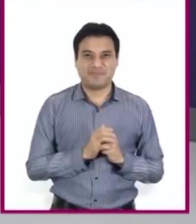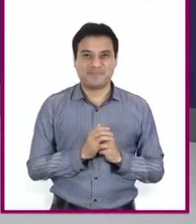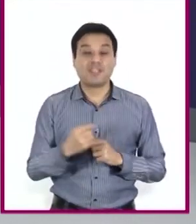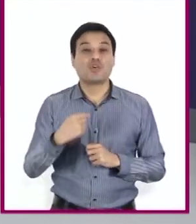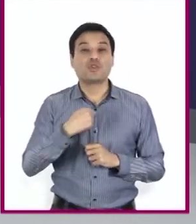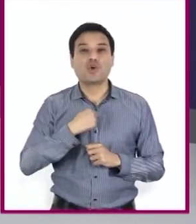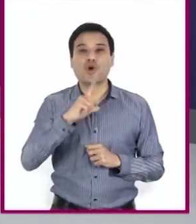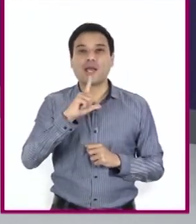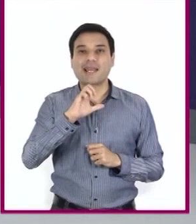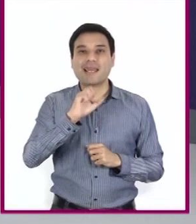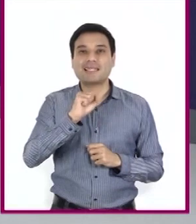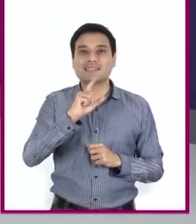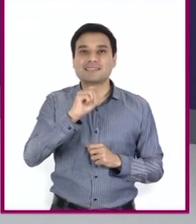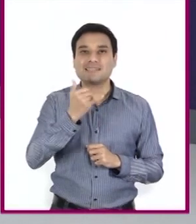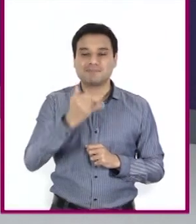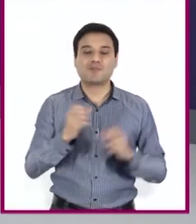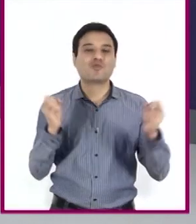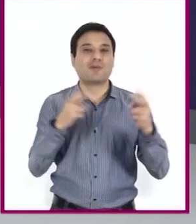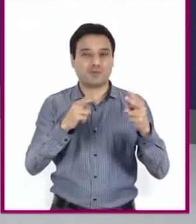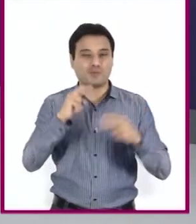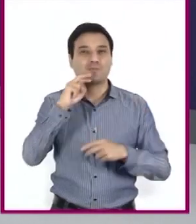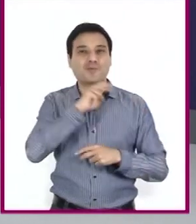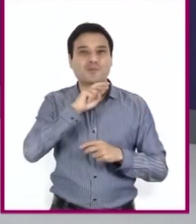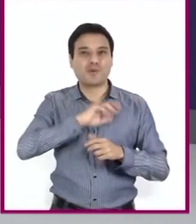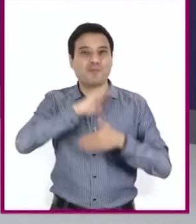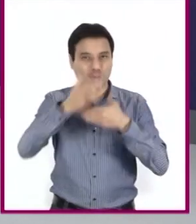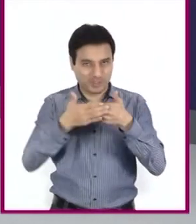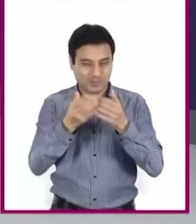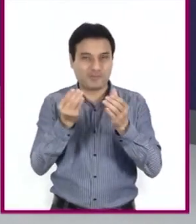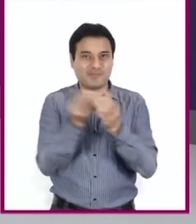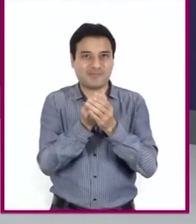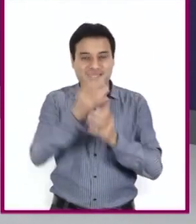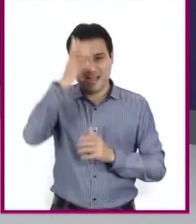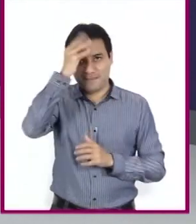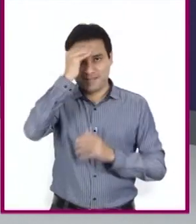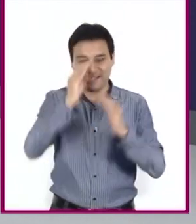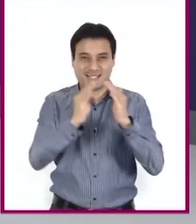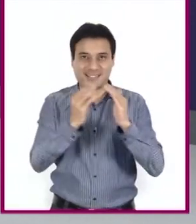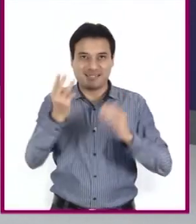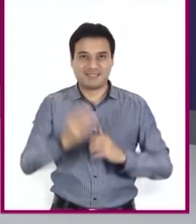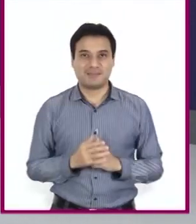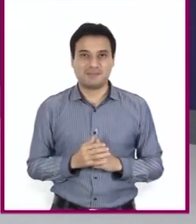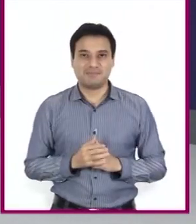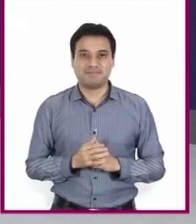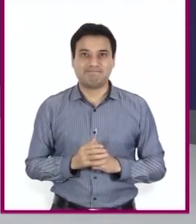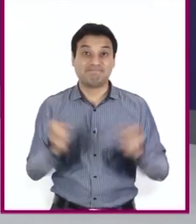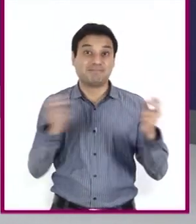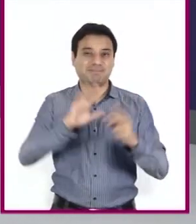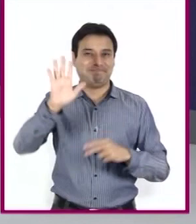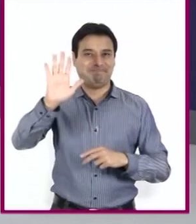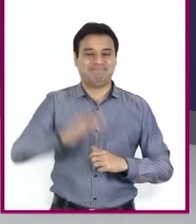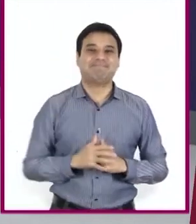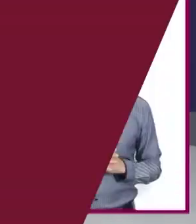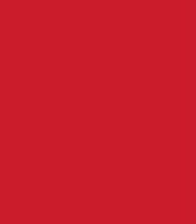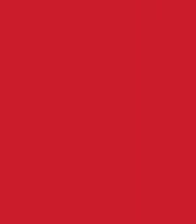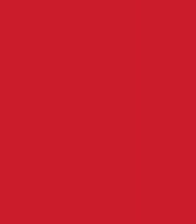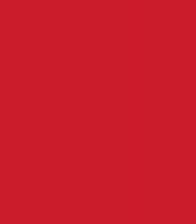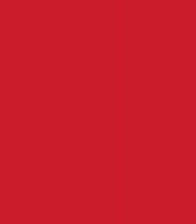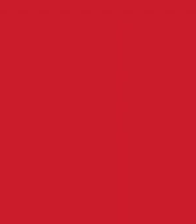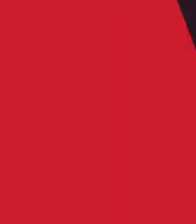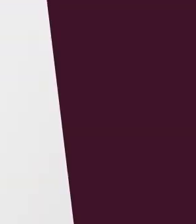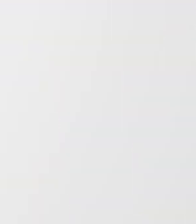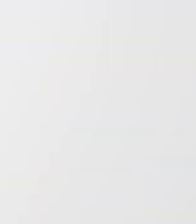yo soy Leslie Mendívil. Nos volveremos a ver en otra sesión de Aprende en Casa 3. Hasta la próxima.